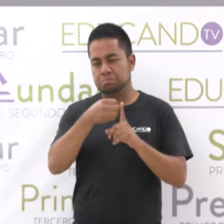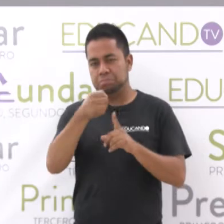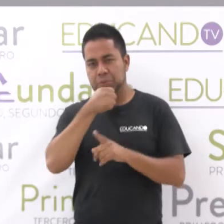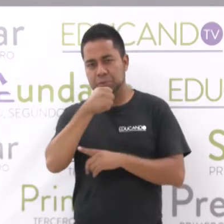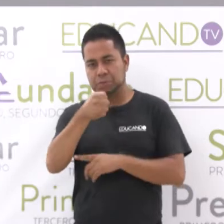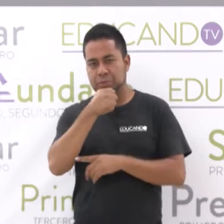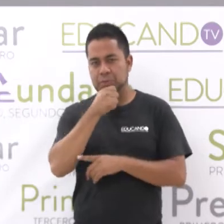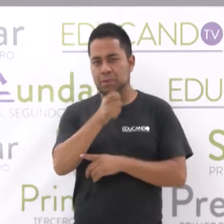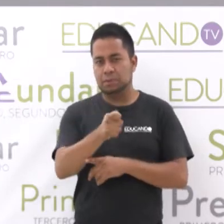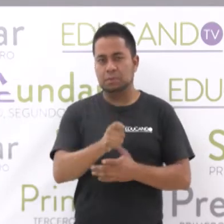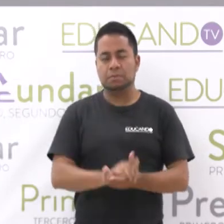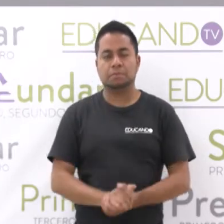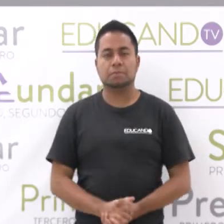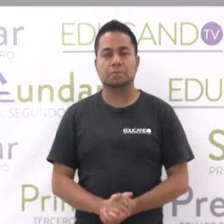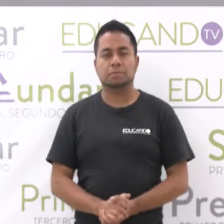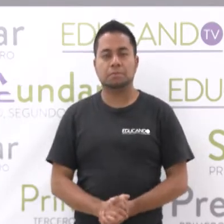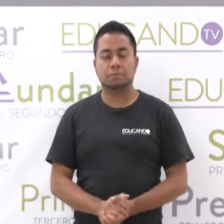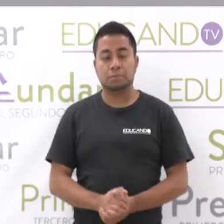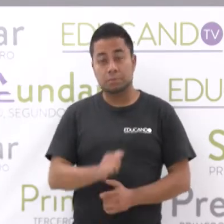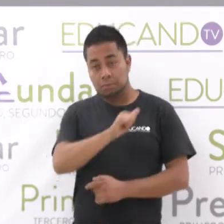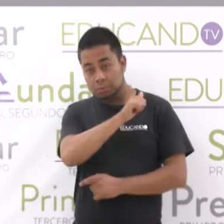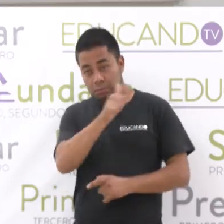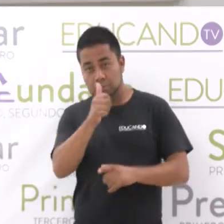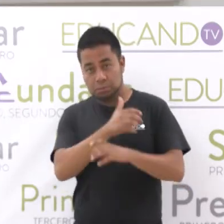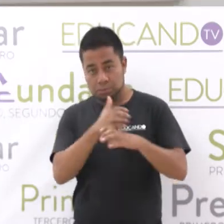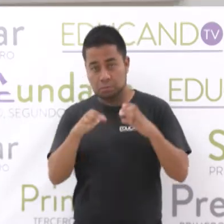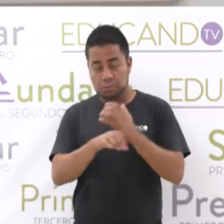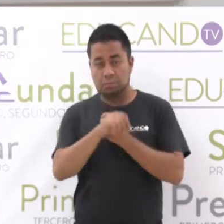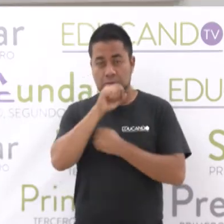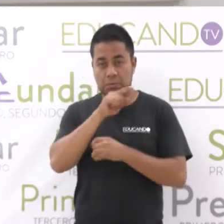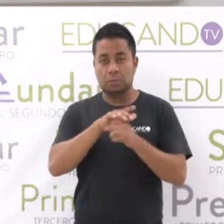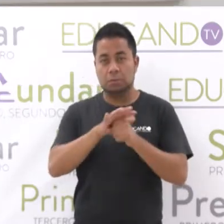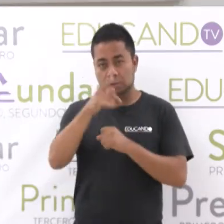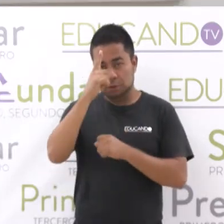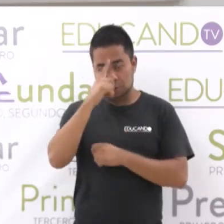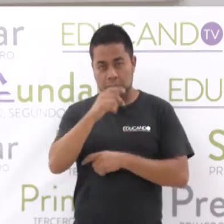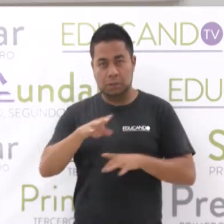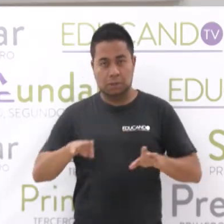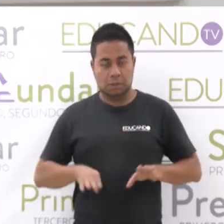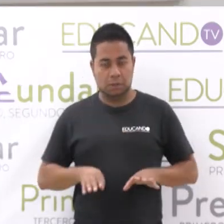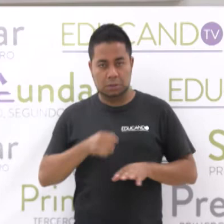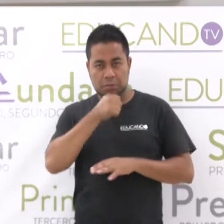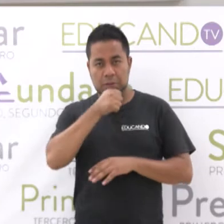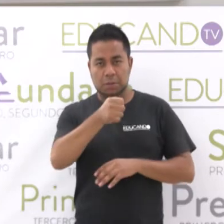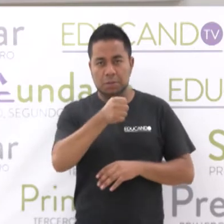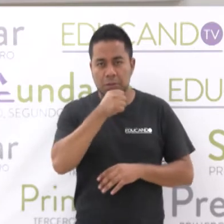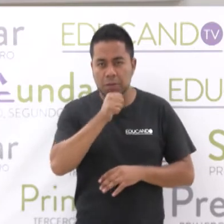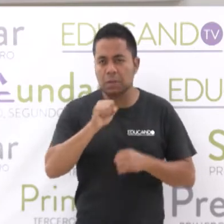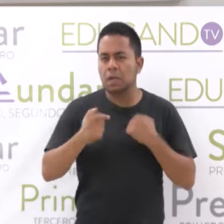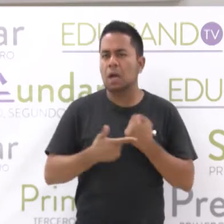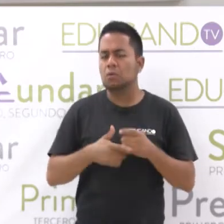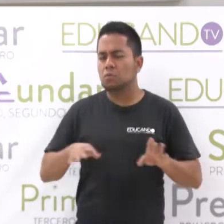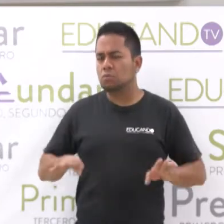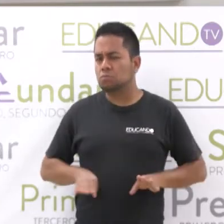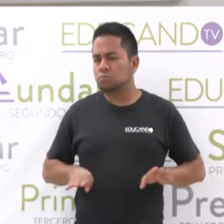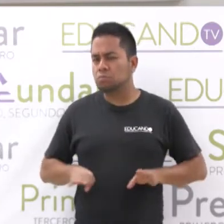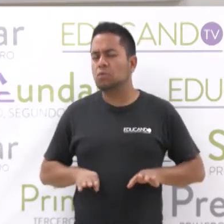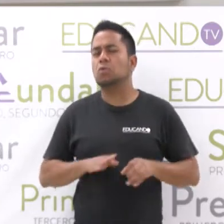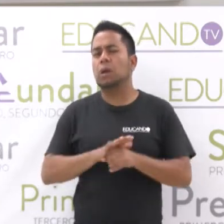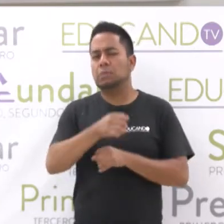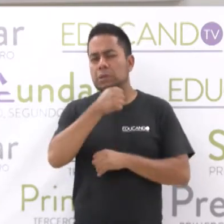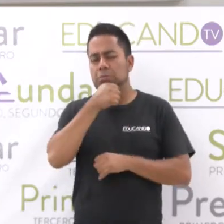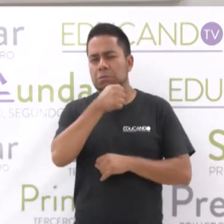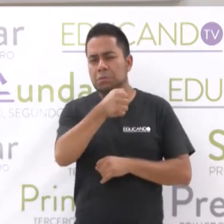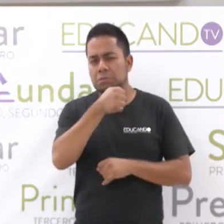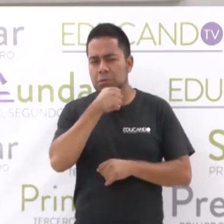reportaje. Otra de las cosas que vimos fueron las características del reportaje. ¿Pueden recordar alguna característica del